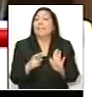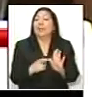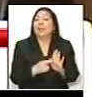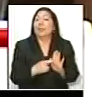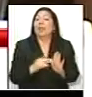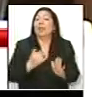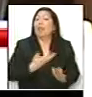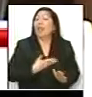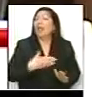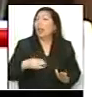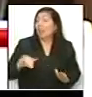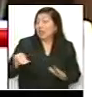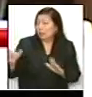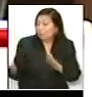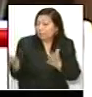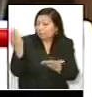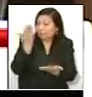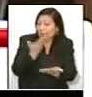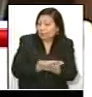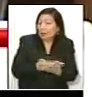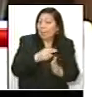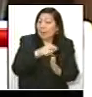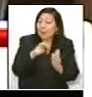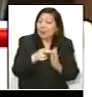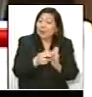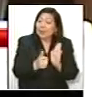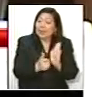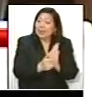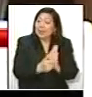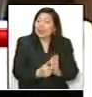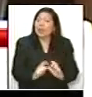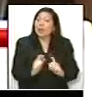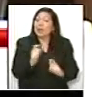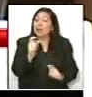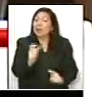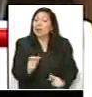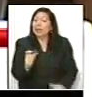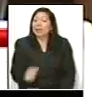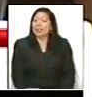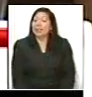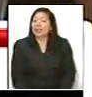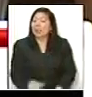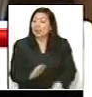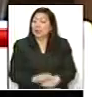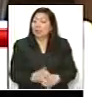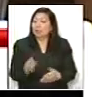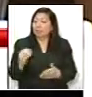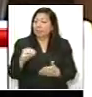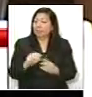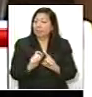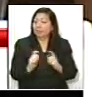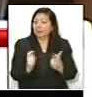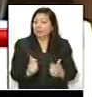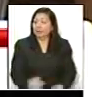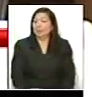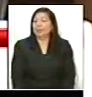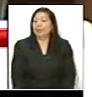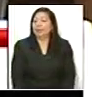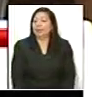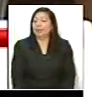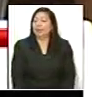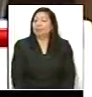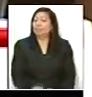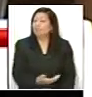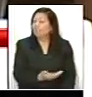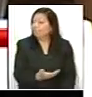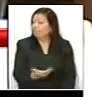Poder Ejecutivo que acumula los otros proyectos de ley presentados por los señores congresistas sobre inmunidad parlamentaria.